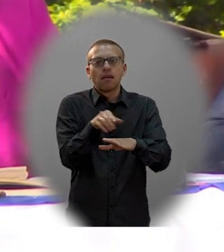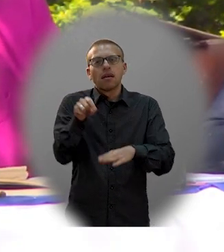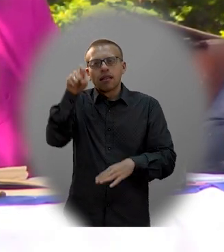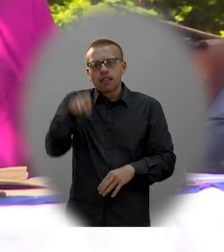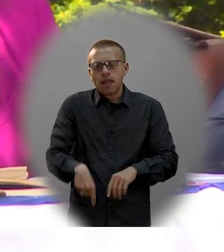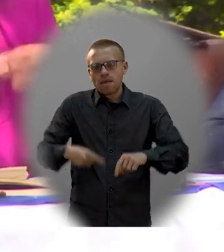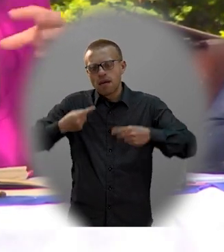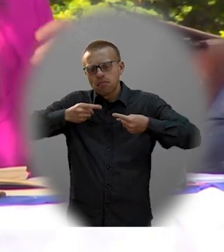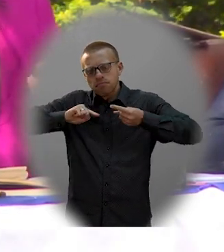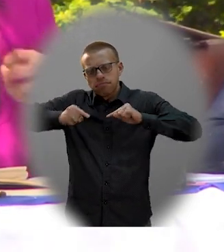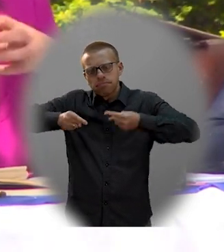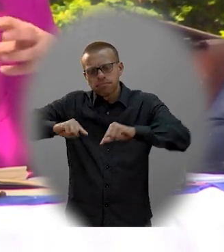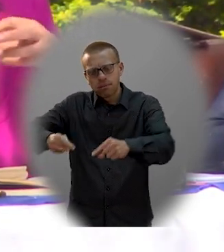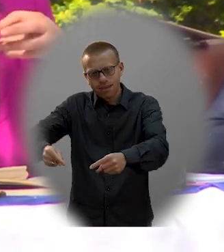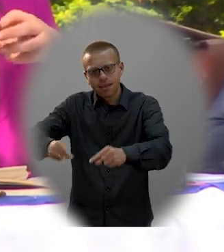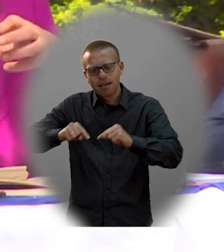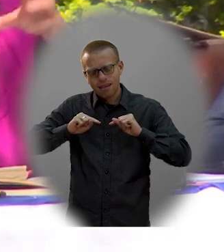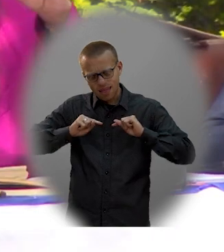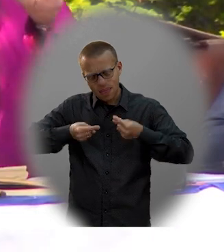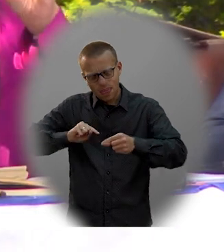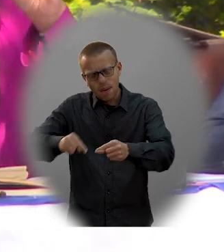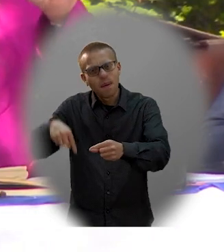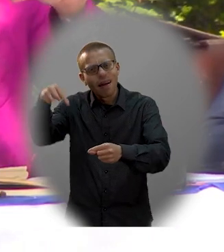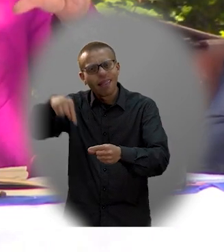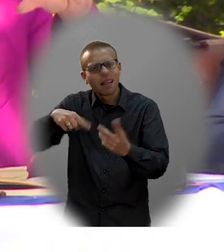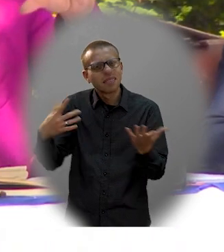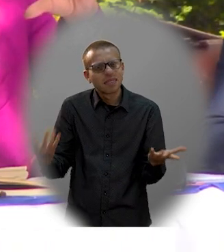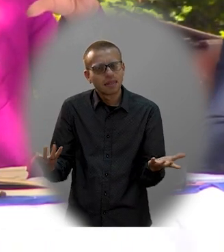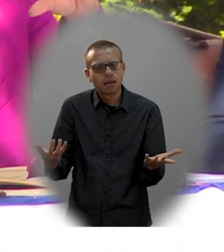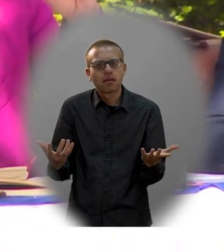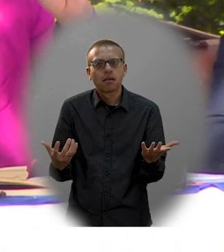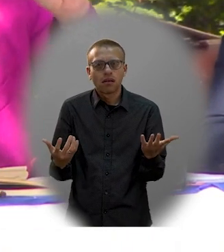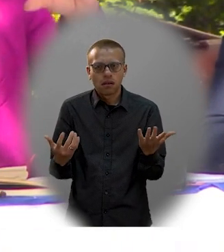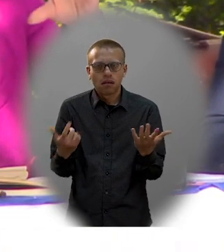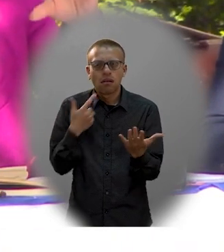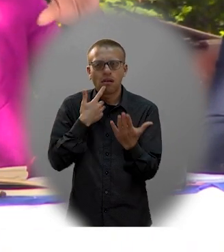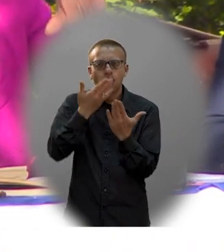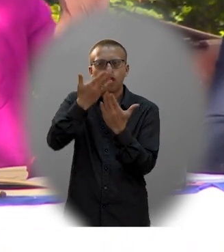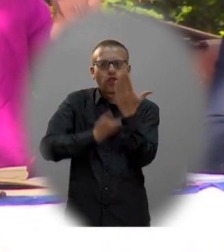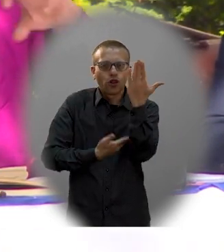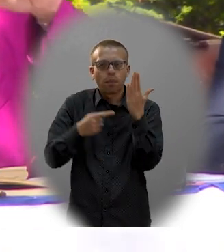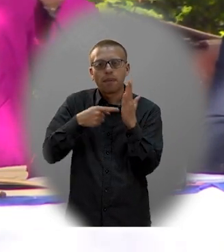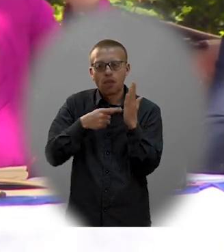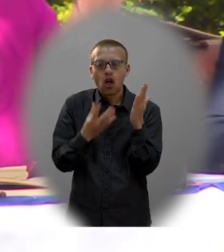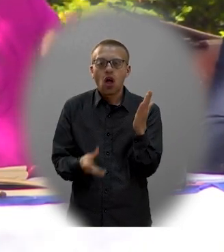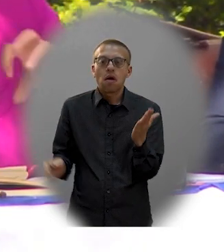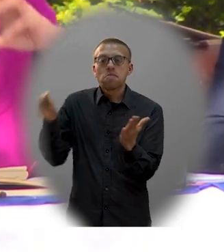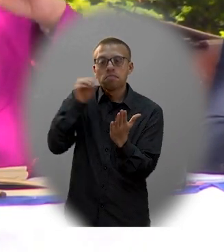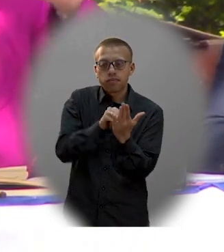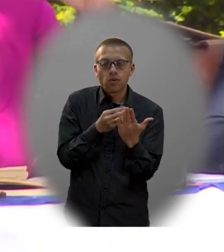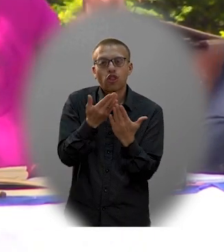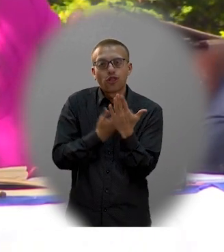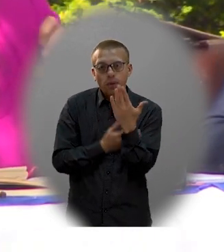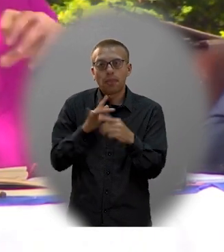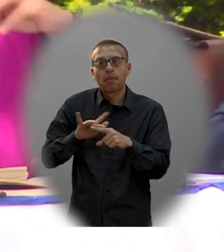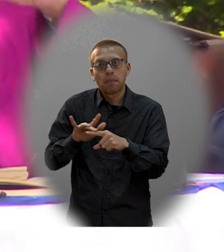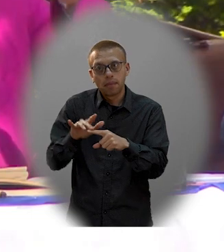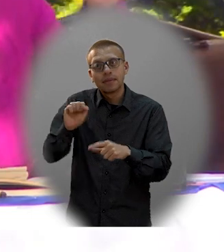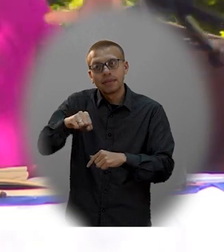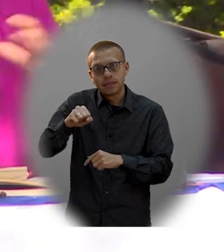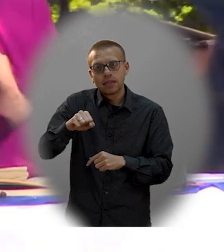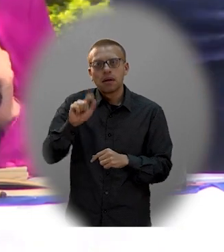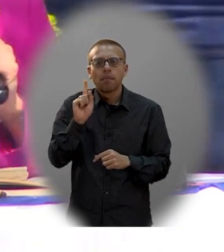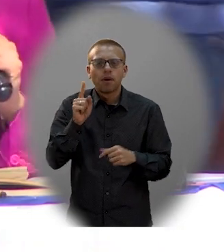Esos debates, o sea, esto no puede quedar simplemente como tenemos este documento y lo vamos a implementar, sino que las cosas hay que